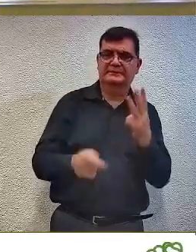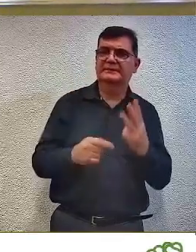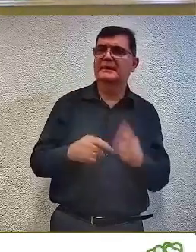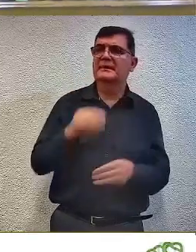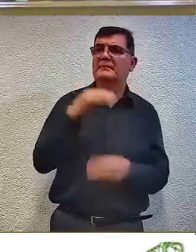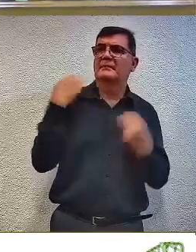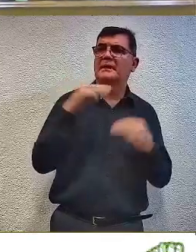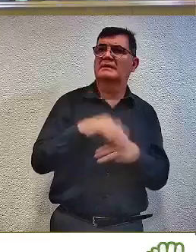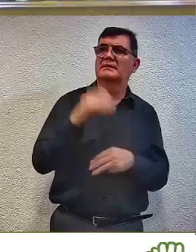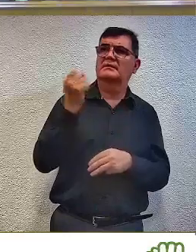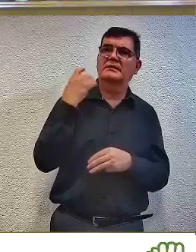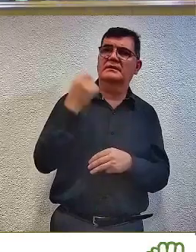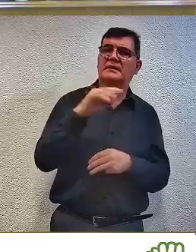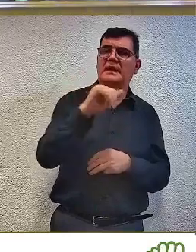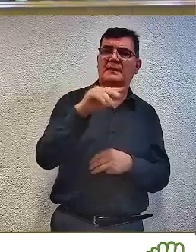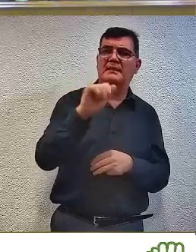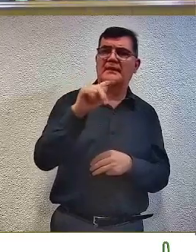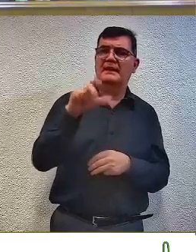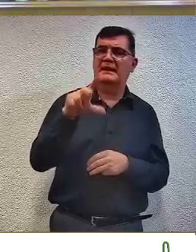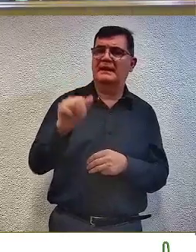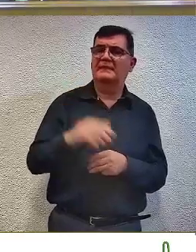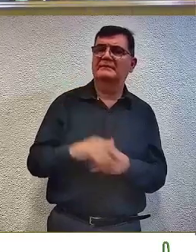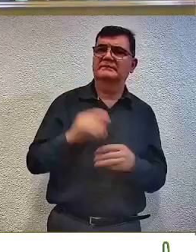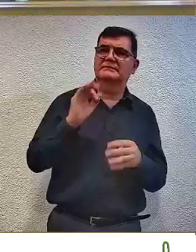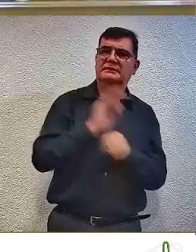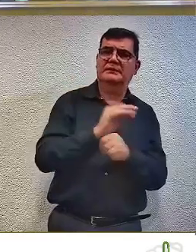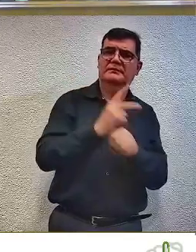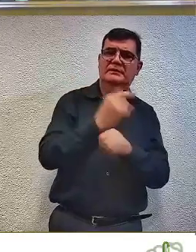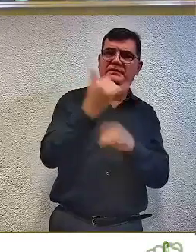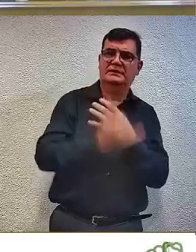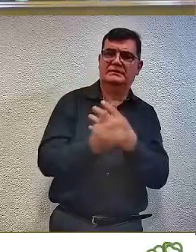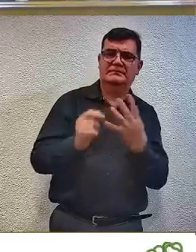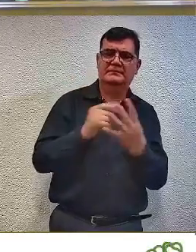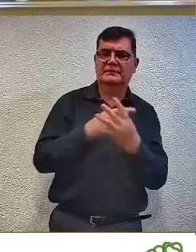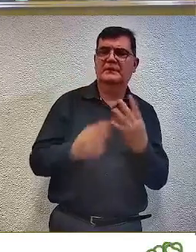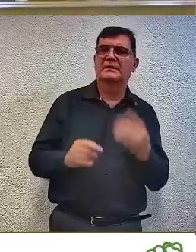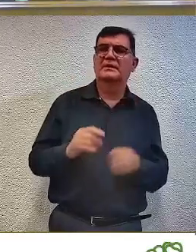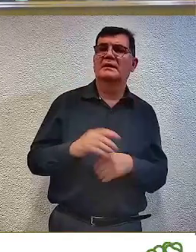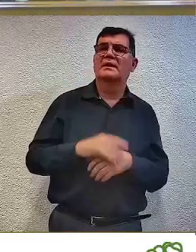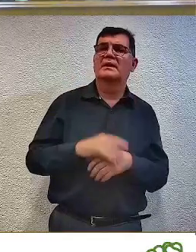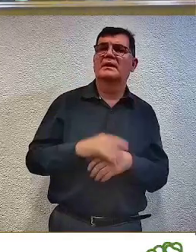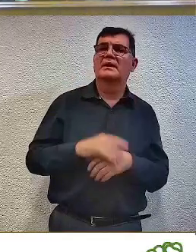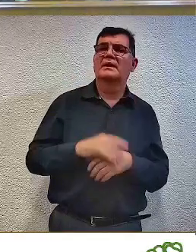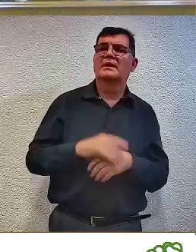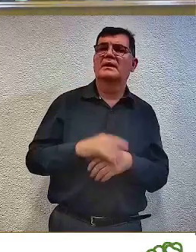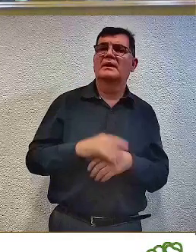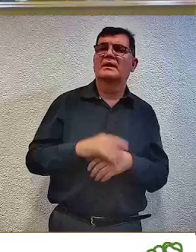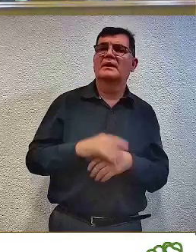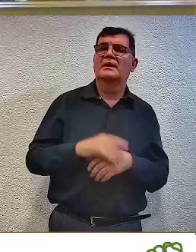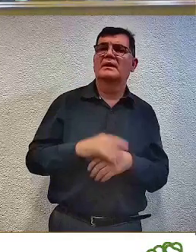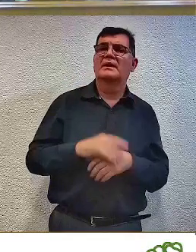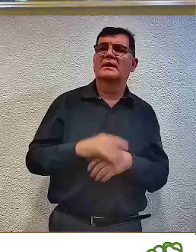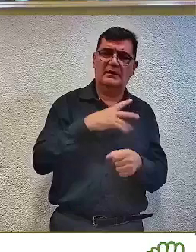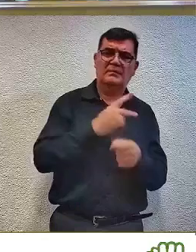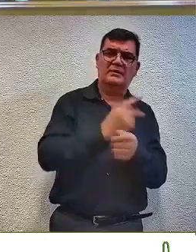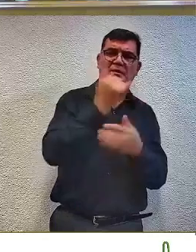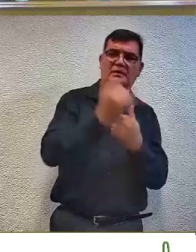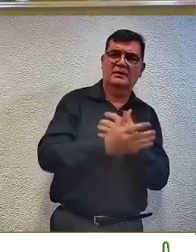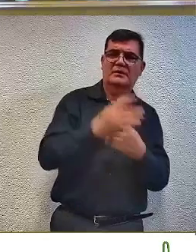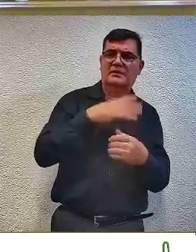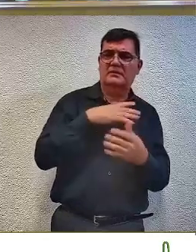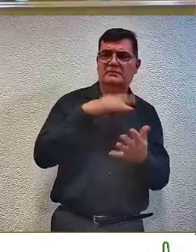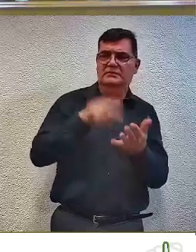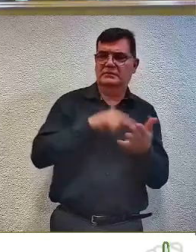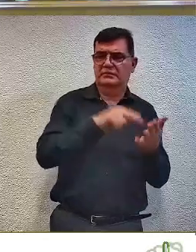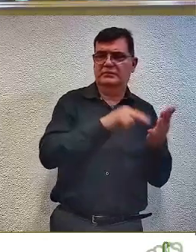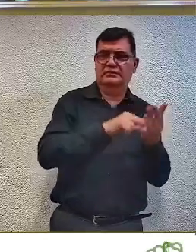Magistrada ponente Almadelia Eugenio Alcaraz. Con los proyectos. Magistrada presidenta, magistrada, magistrados, los proyectos de acuerdos plenarios fueron